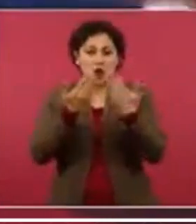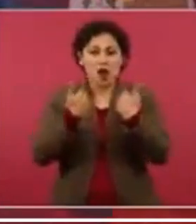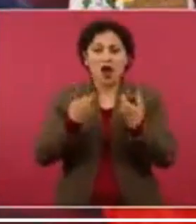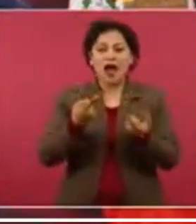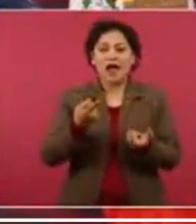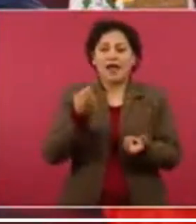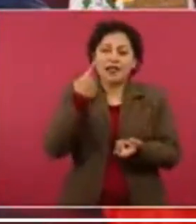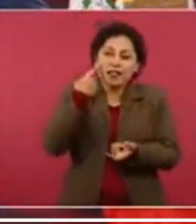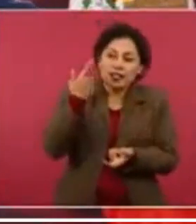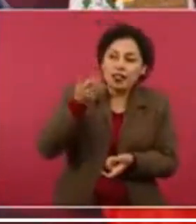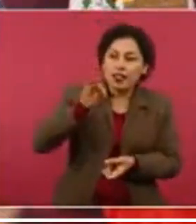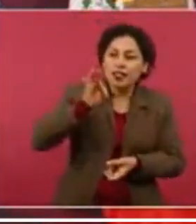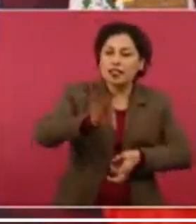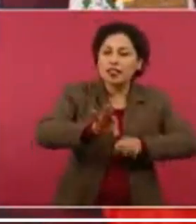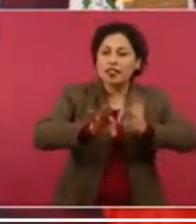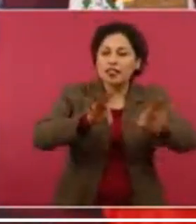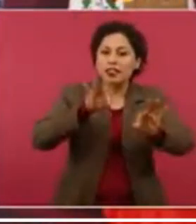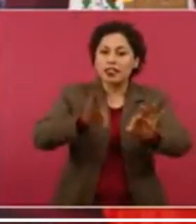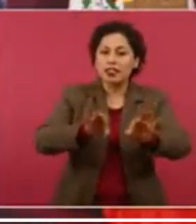después vengan cosas peores.